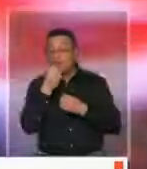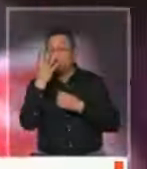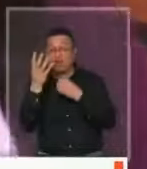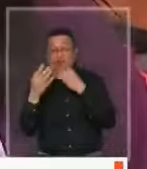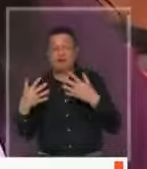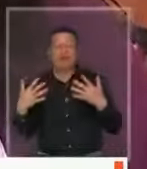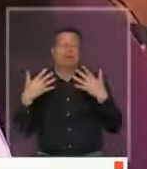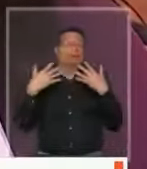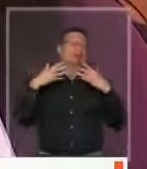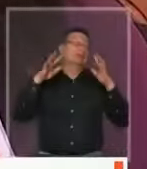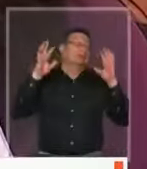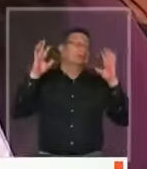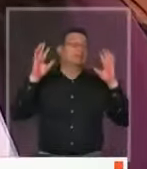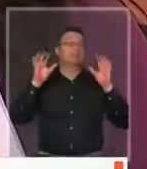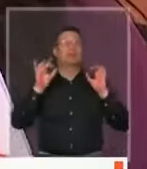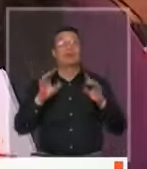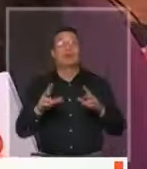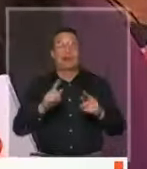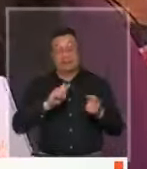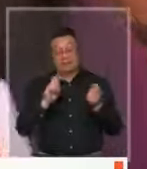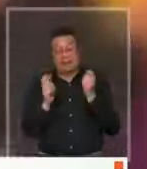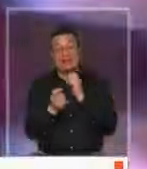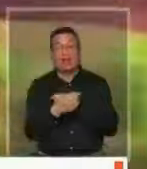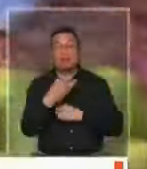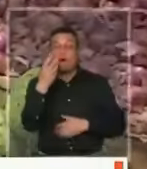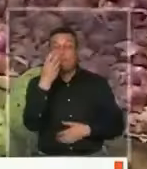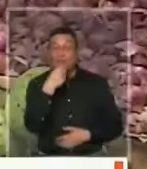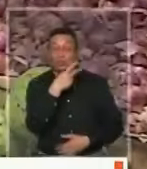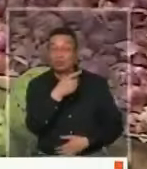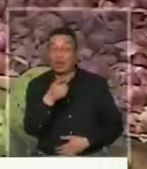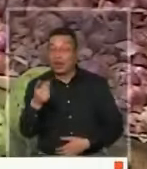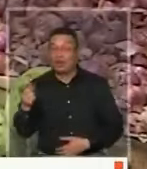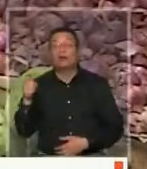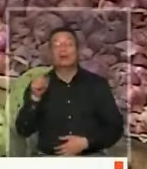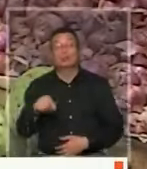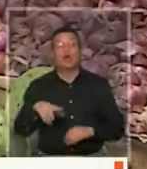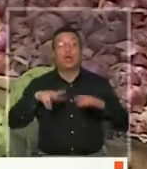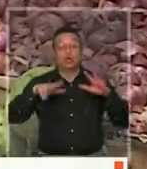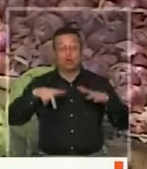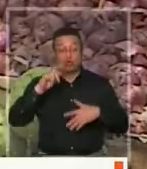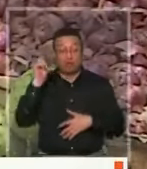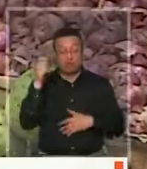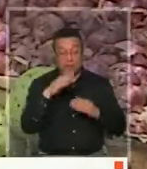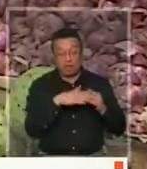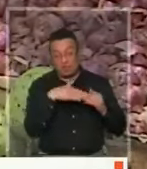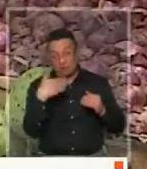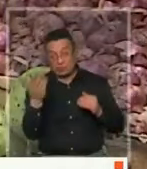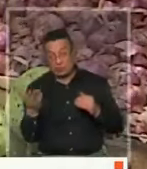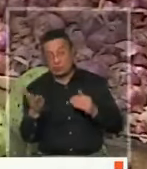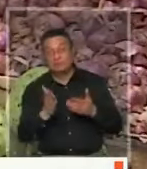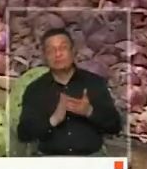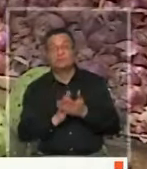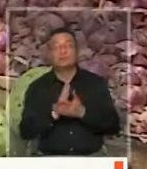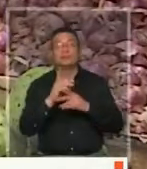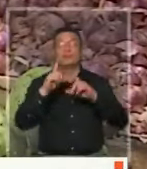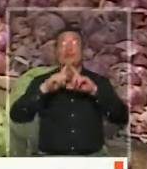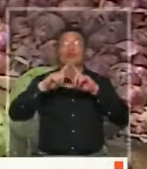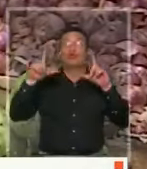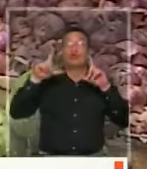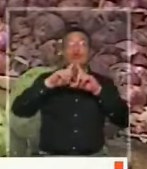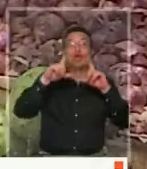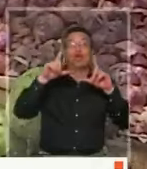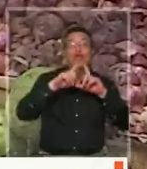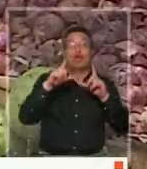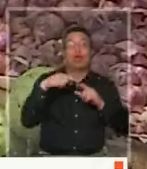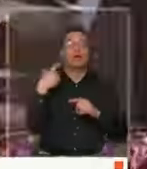y todo eso. En el cambio de la fruta. Después del 18 de septiembre empieza a salir el solcito y lo